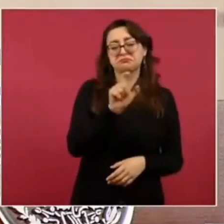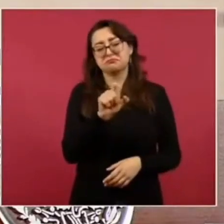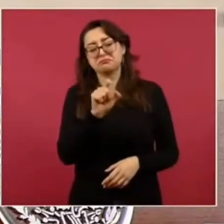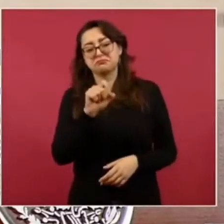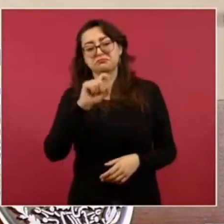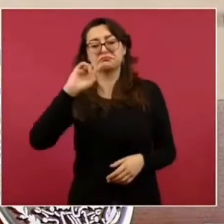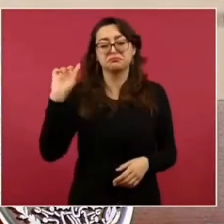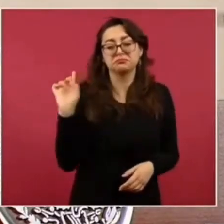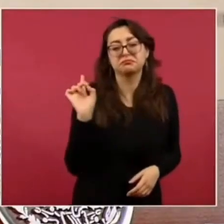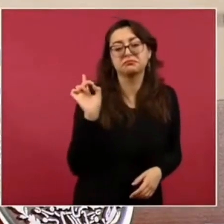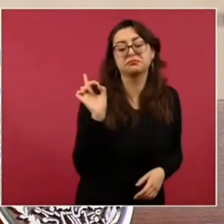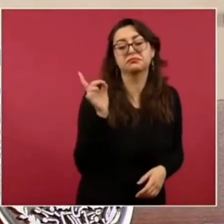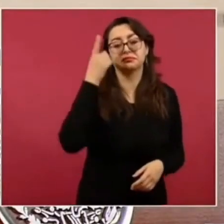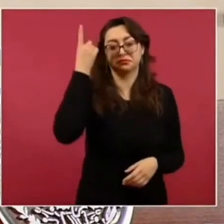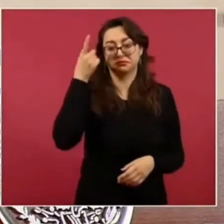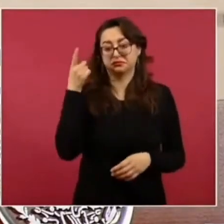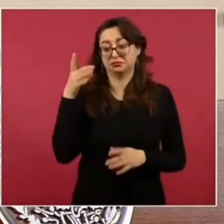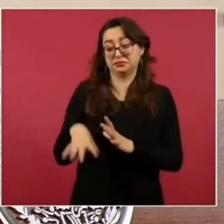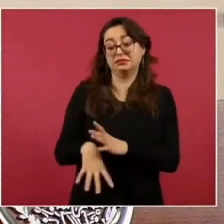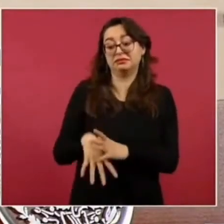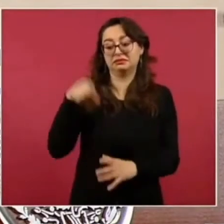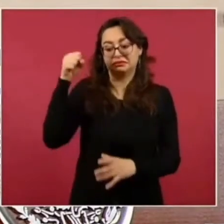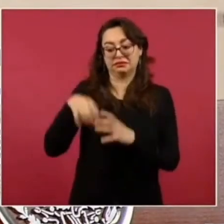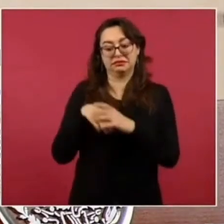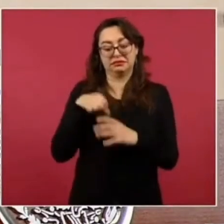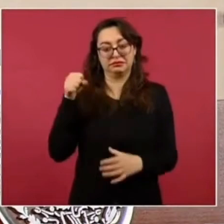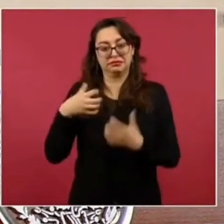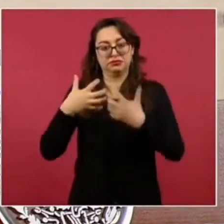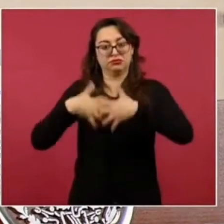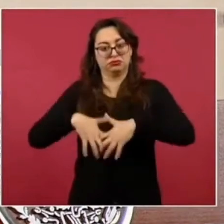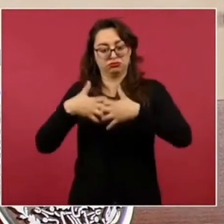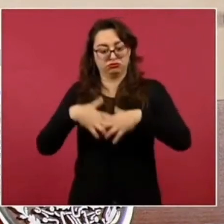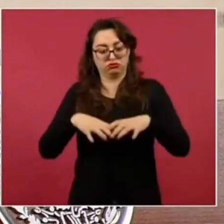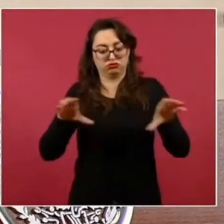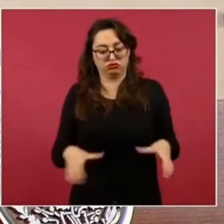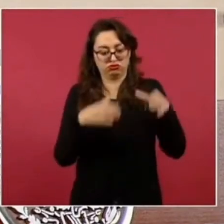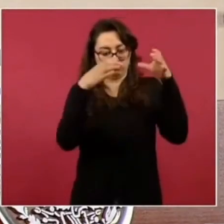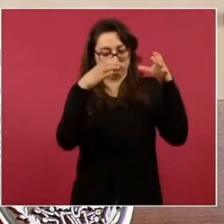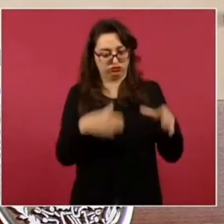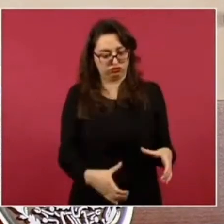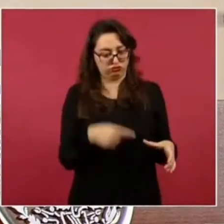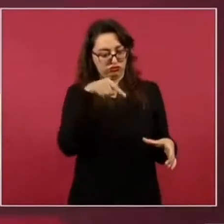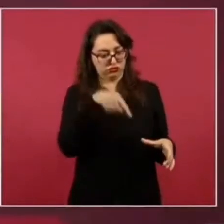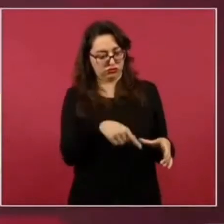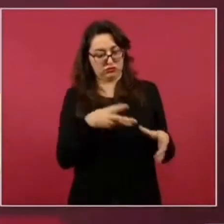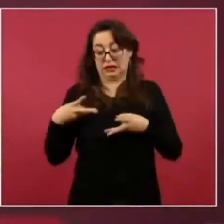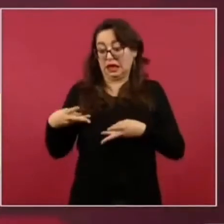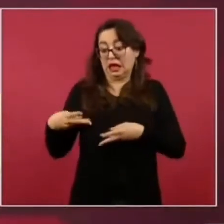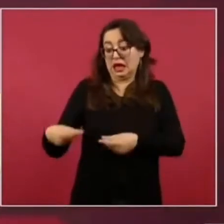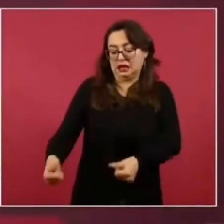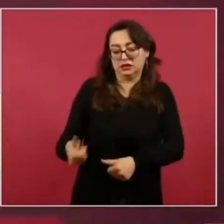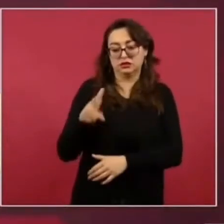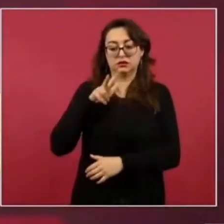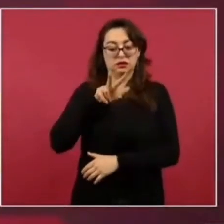está vendiendo a 73 dólares el barril. Entonces, ¿qué